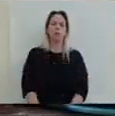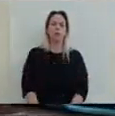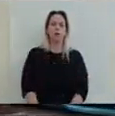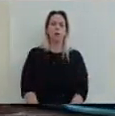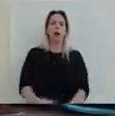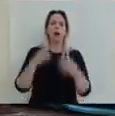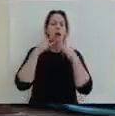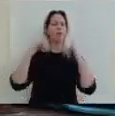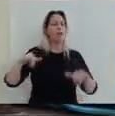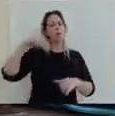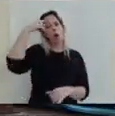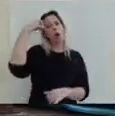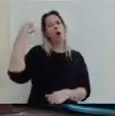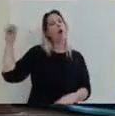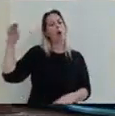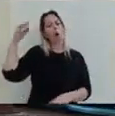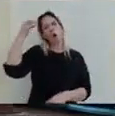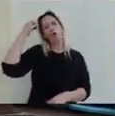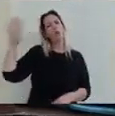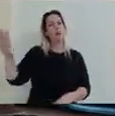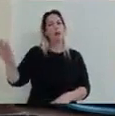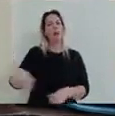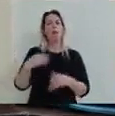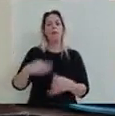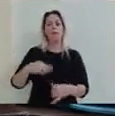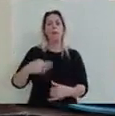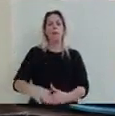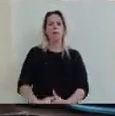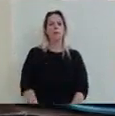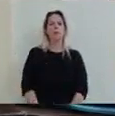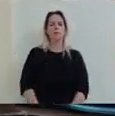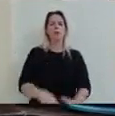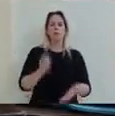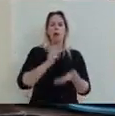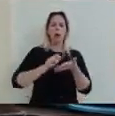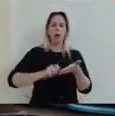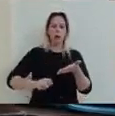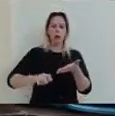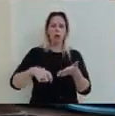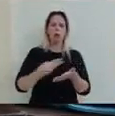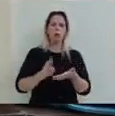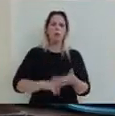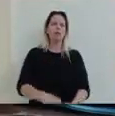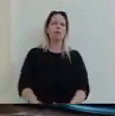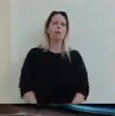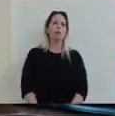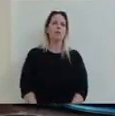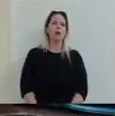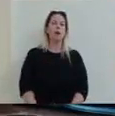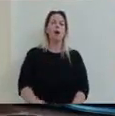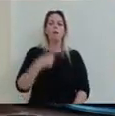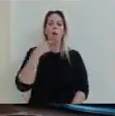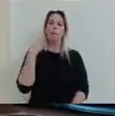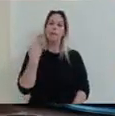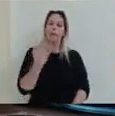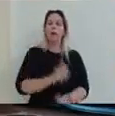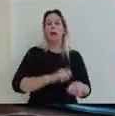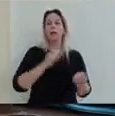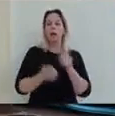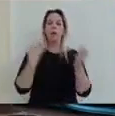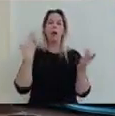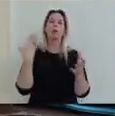escrito, que es lo que se está pidiendo al Ejecutivo. Bueno, voy a mocionar otra vez para que se pase a la Comisión de Legislación y allí sea